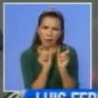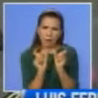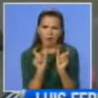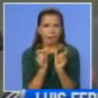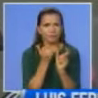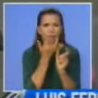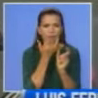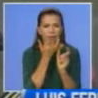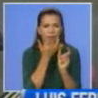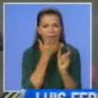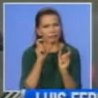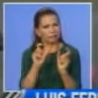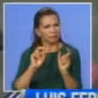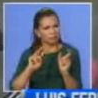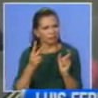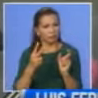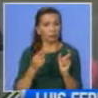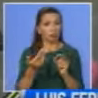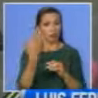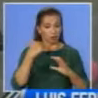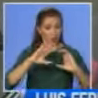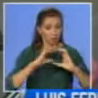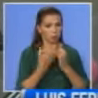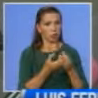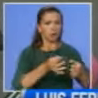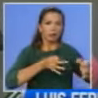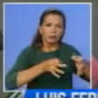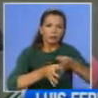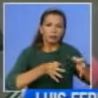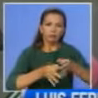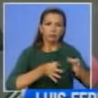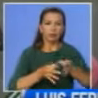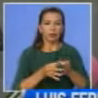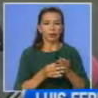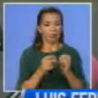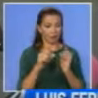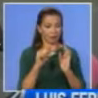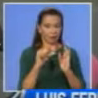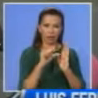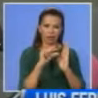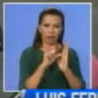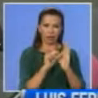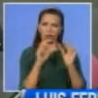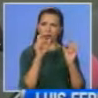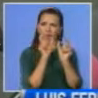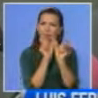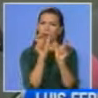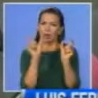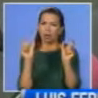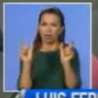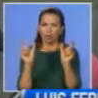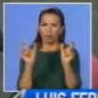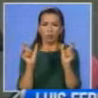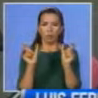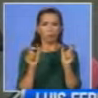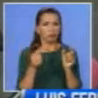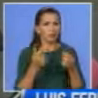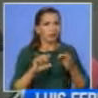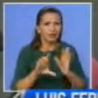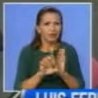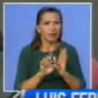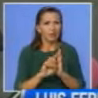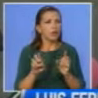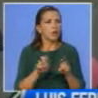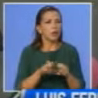les advertí que el artículo tal como se lo concibió no era un artículo legal, sino una especie de reglamento. Es tan